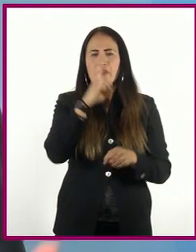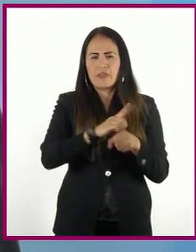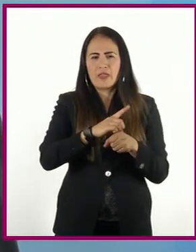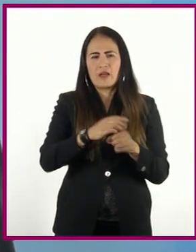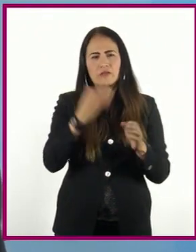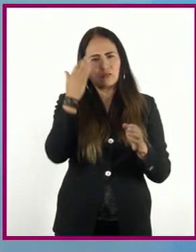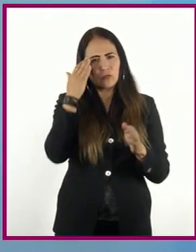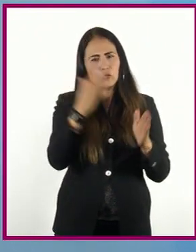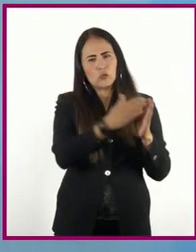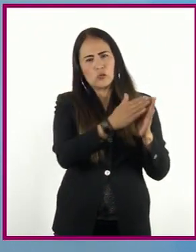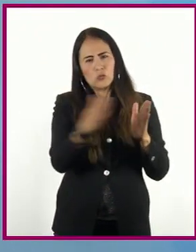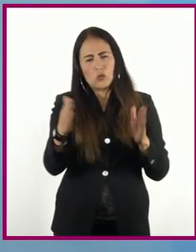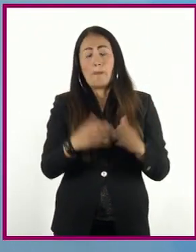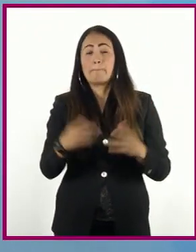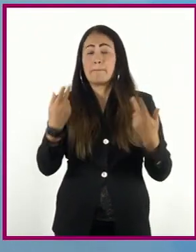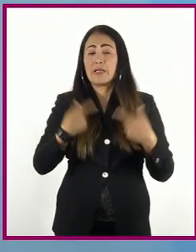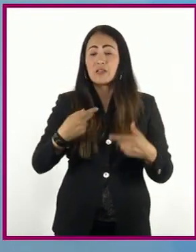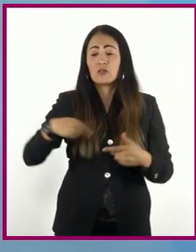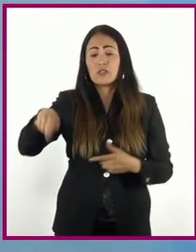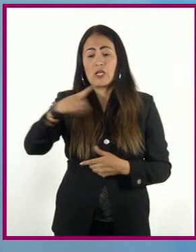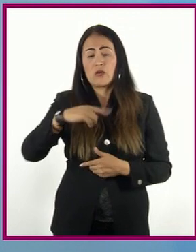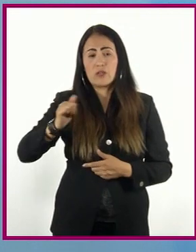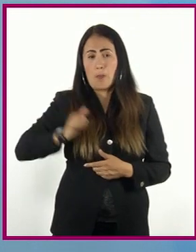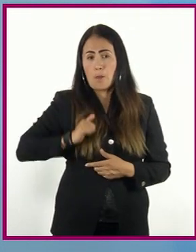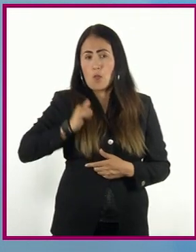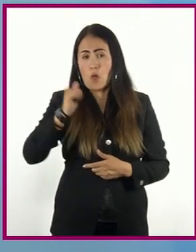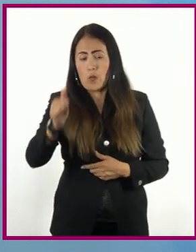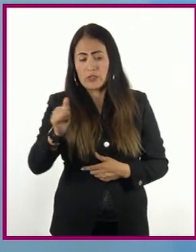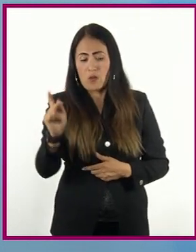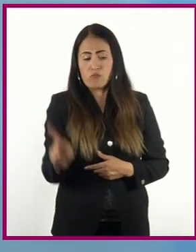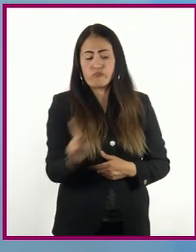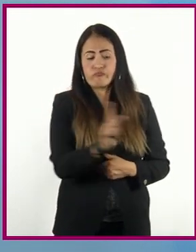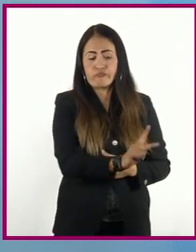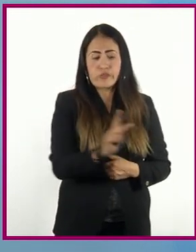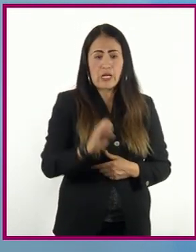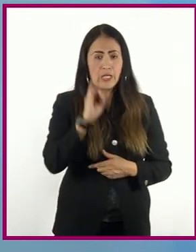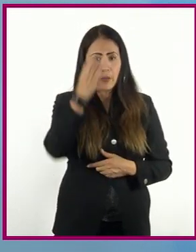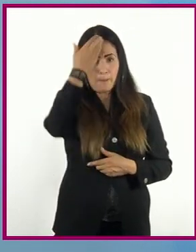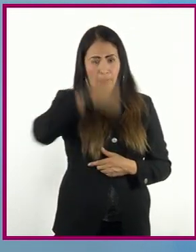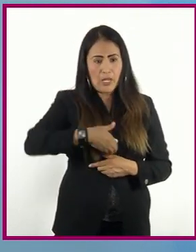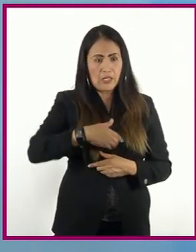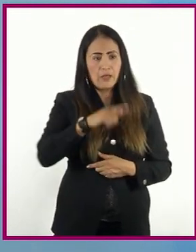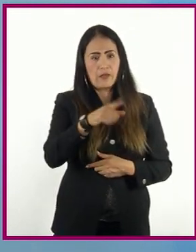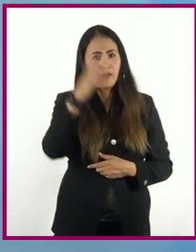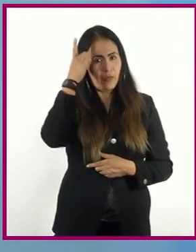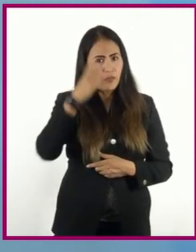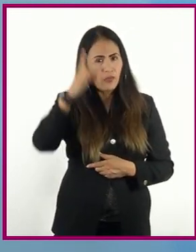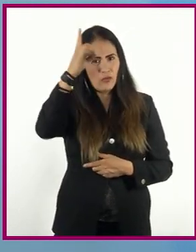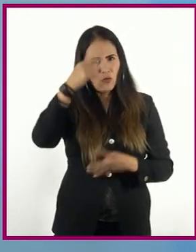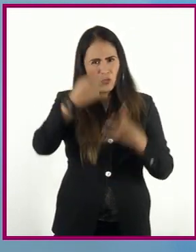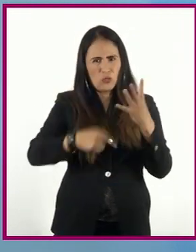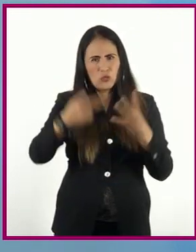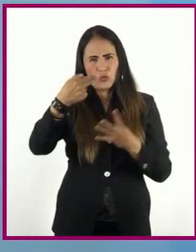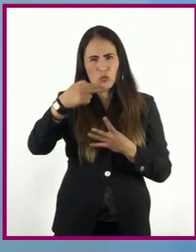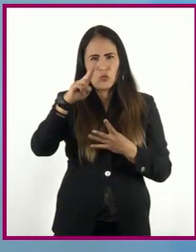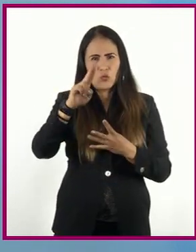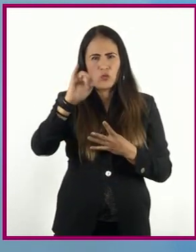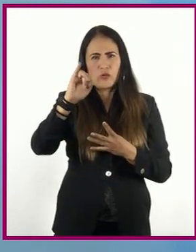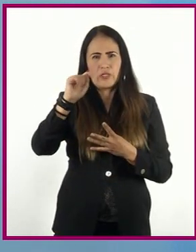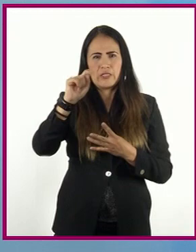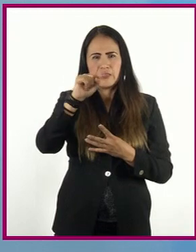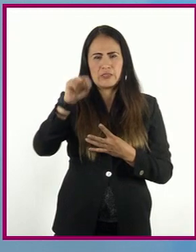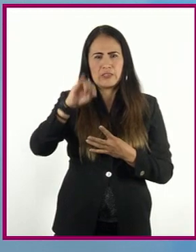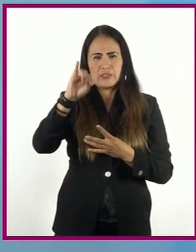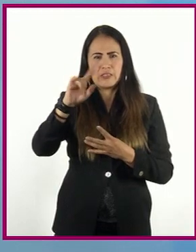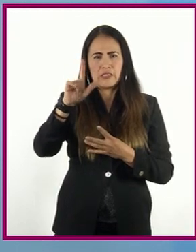Los evangelizadores aprovecharon la coincidencia y sustituyeron la imagen del dios Huitzilopochtli por la de María